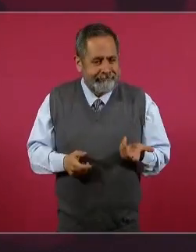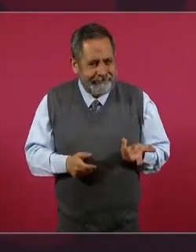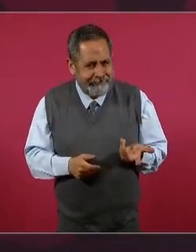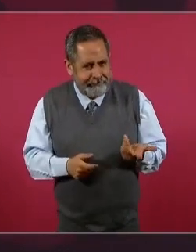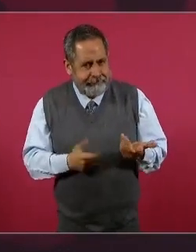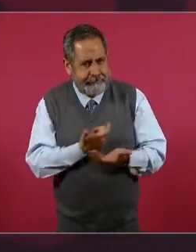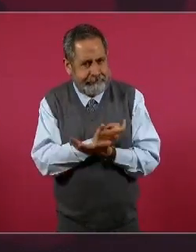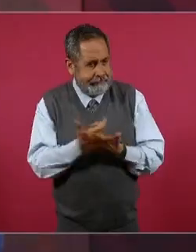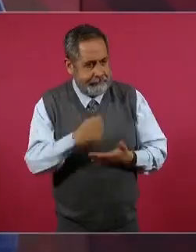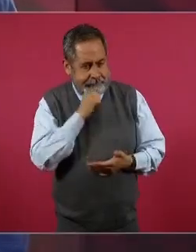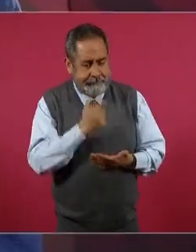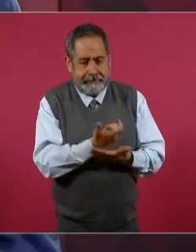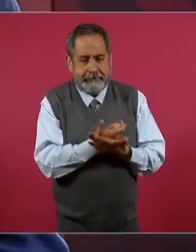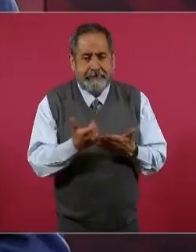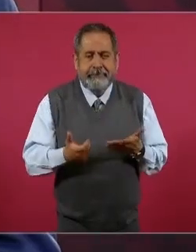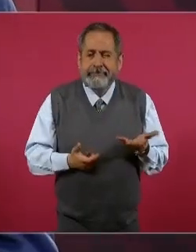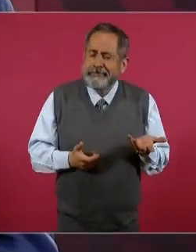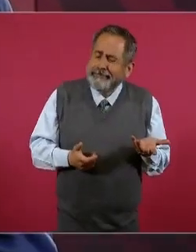buenos,